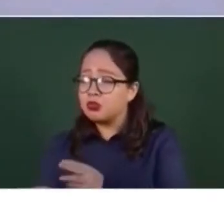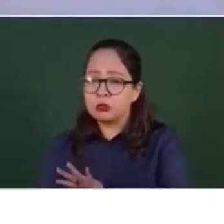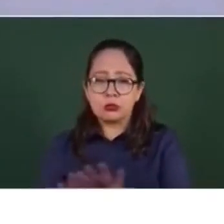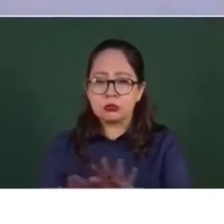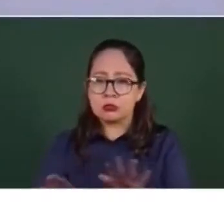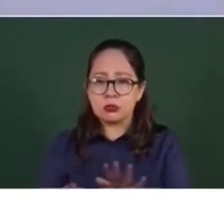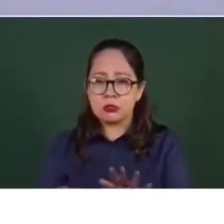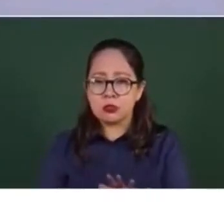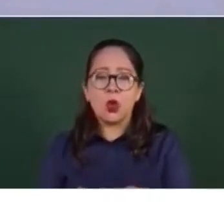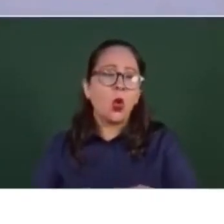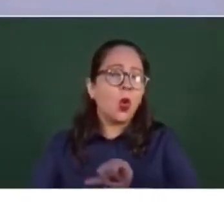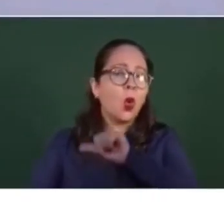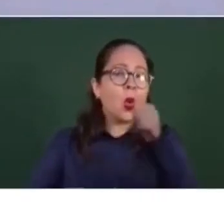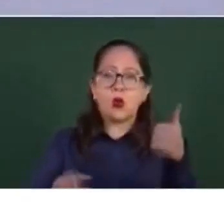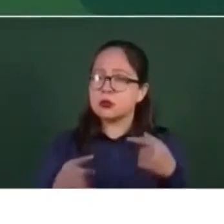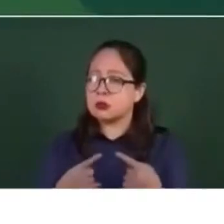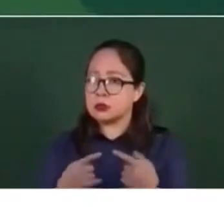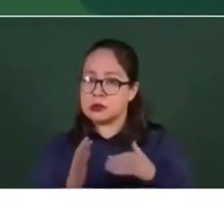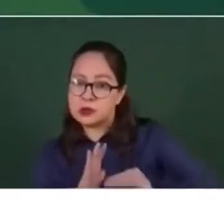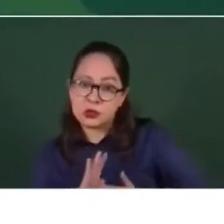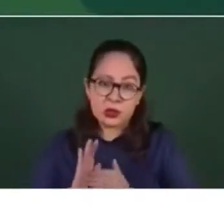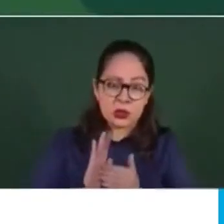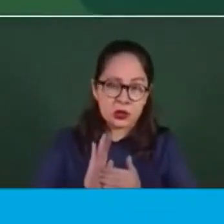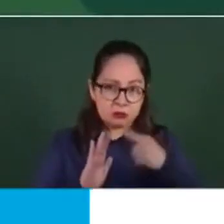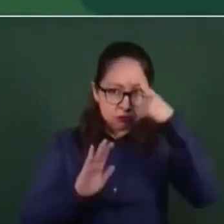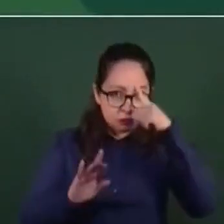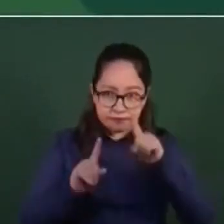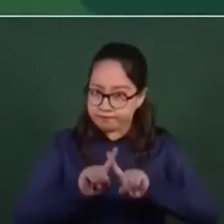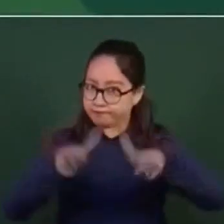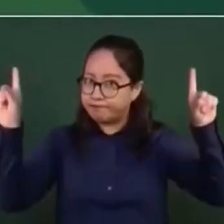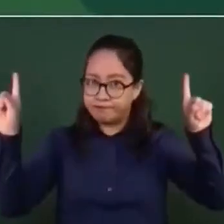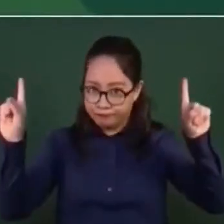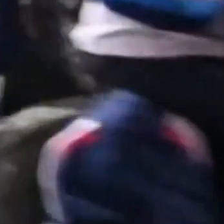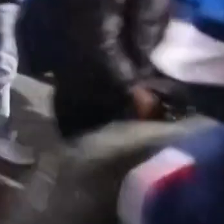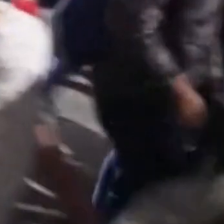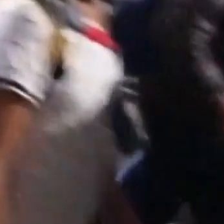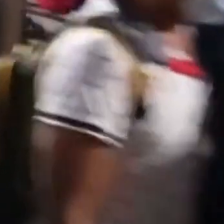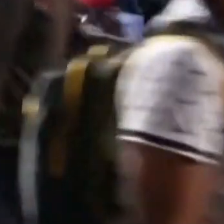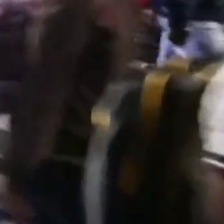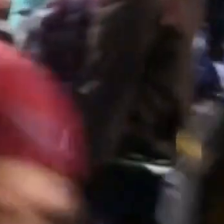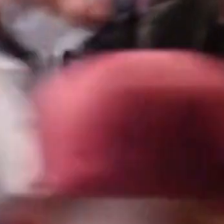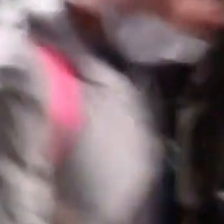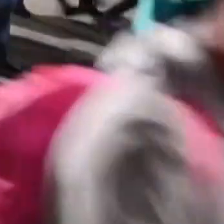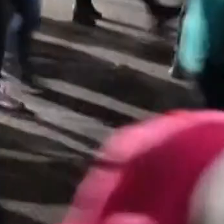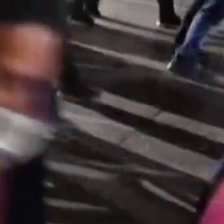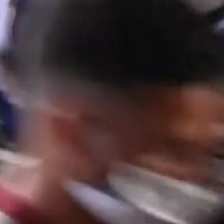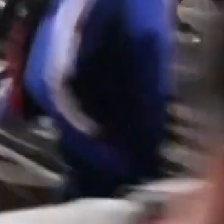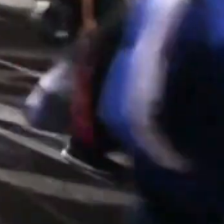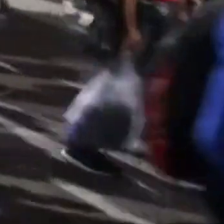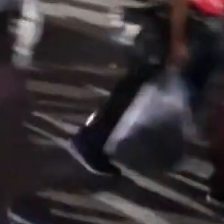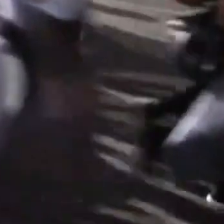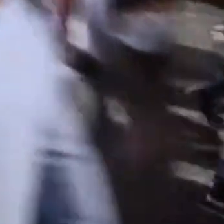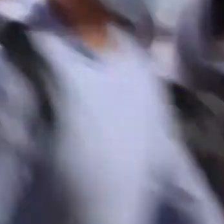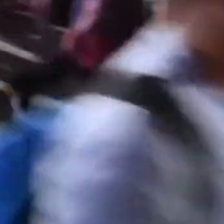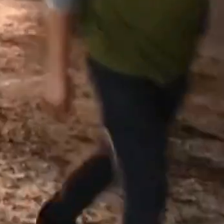en otra estrategia de seguridad totalmente distinta a la que hoy se está implementando. El presidente López Obrador, desde